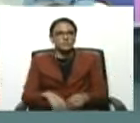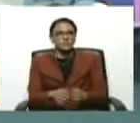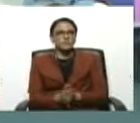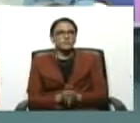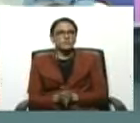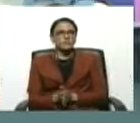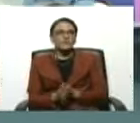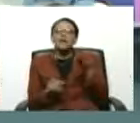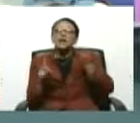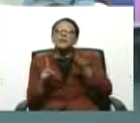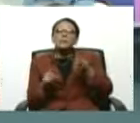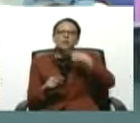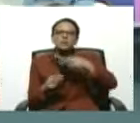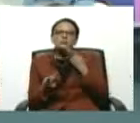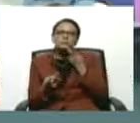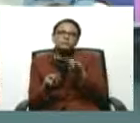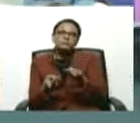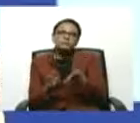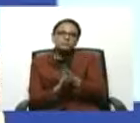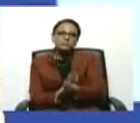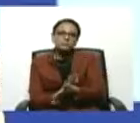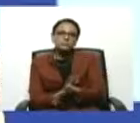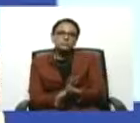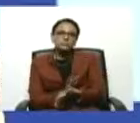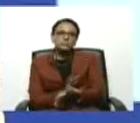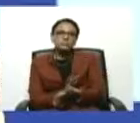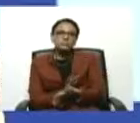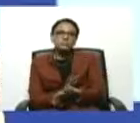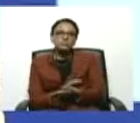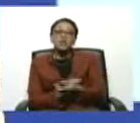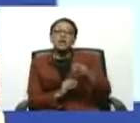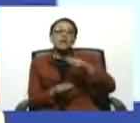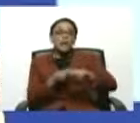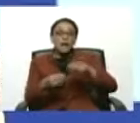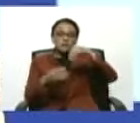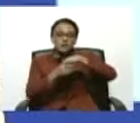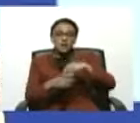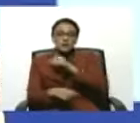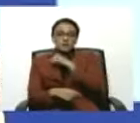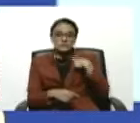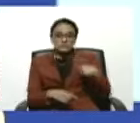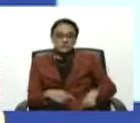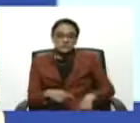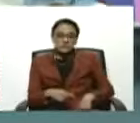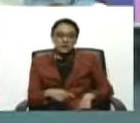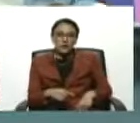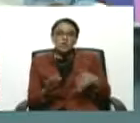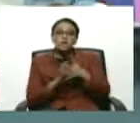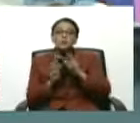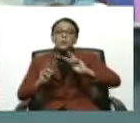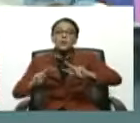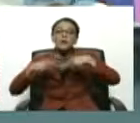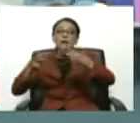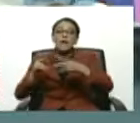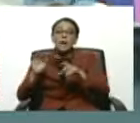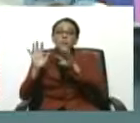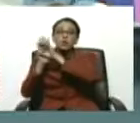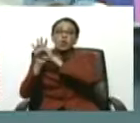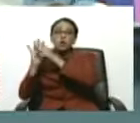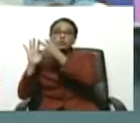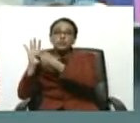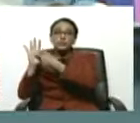Entonces lo más importante que ocurrió en China fue la reforma institucional y